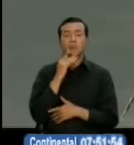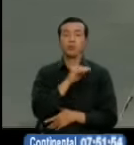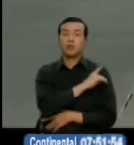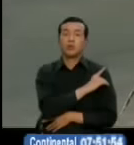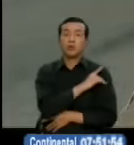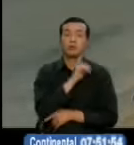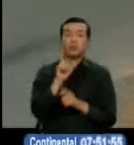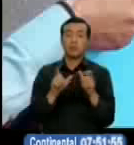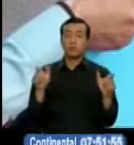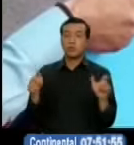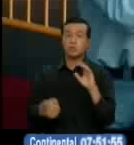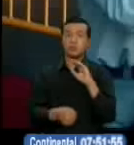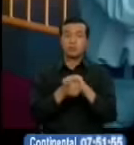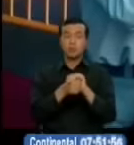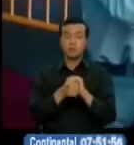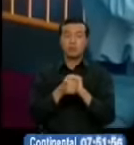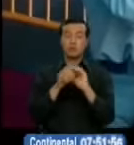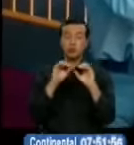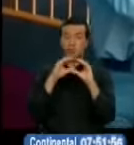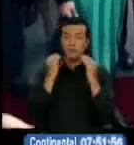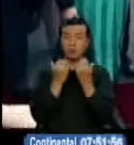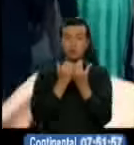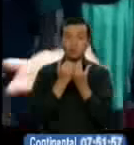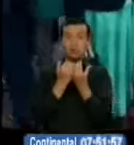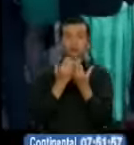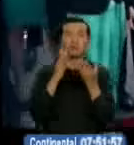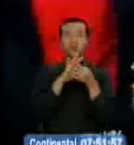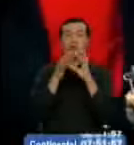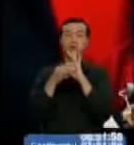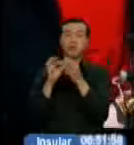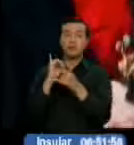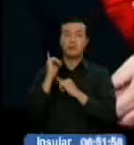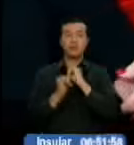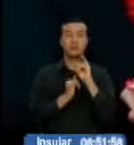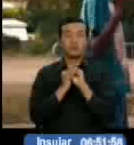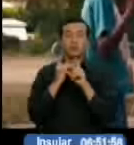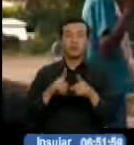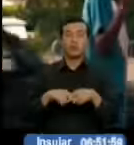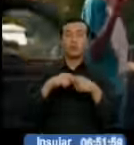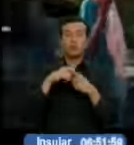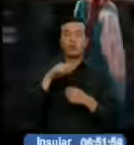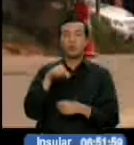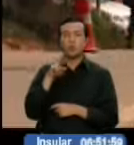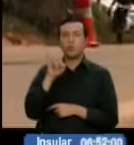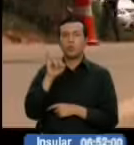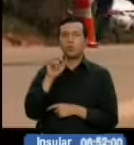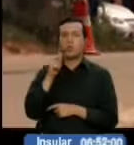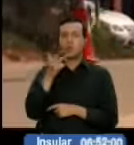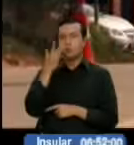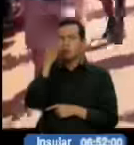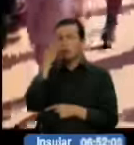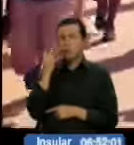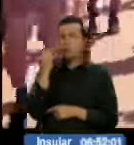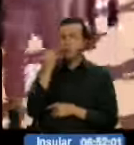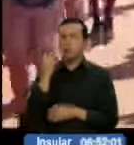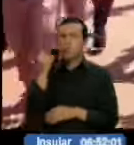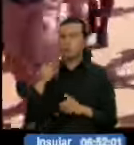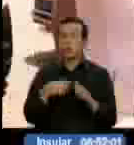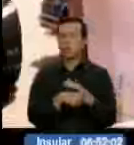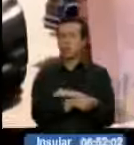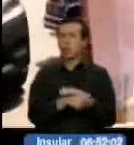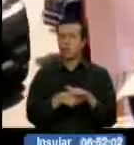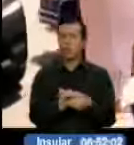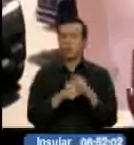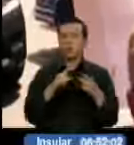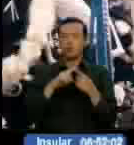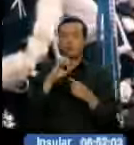de refugiados. El Comité Olímpico Internacional suspendió la participación de Kuwait por reiterado tráfico de influencias, mientras